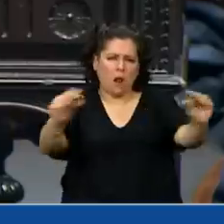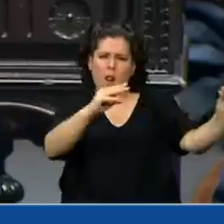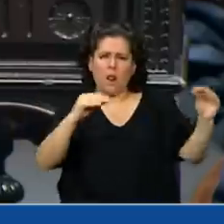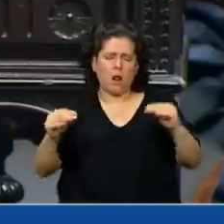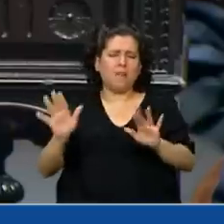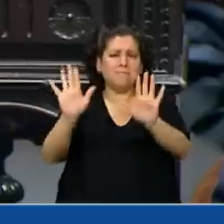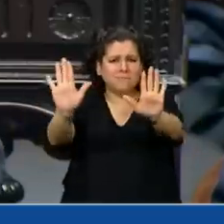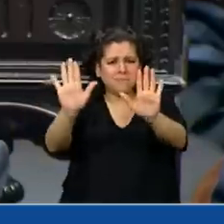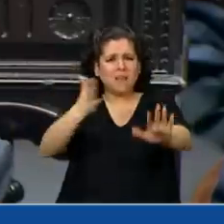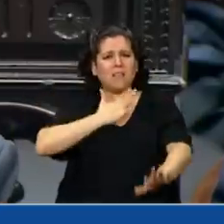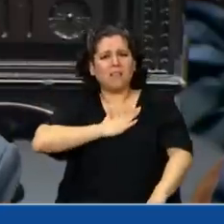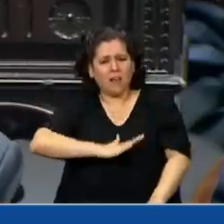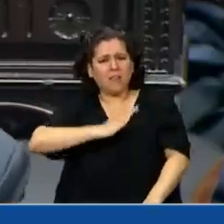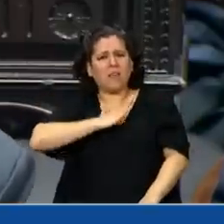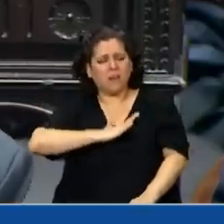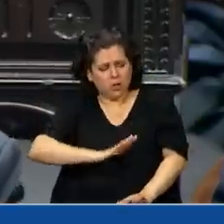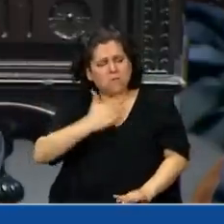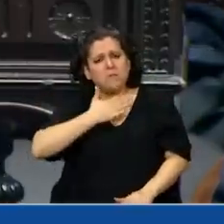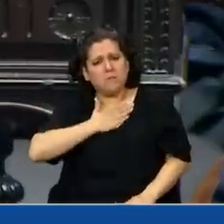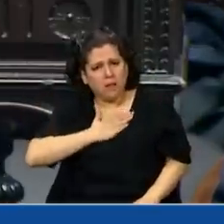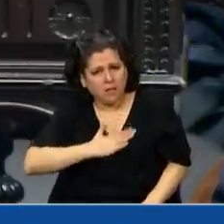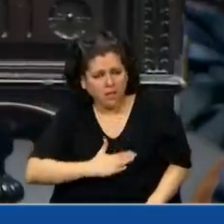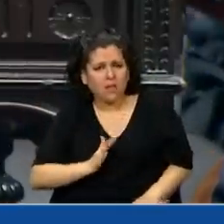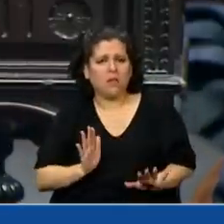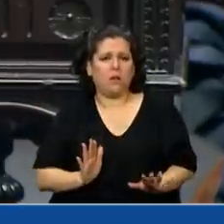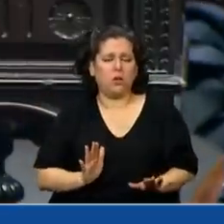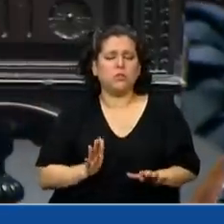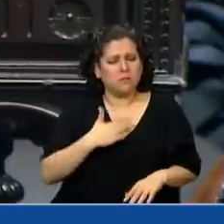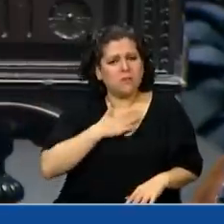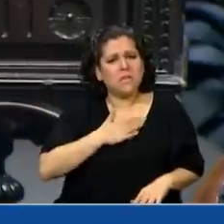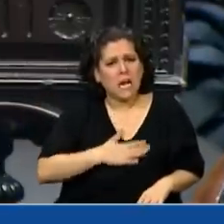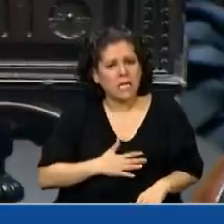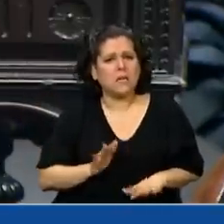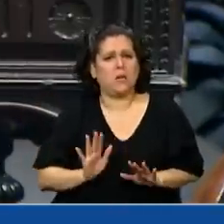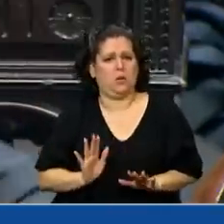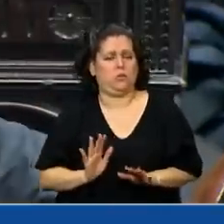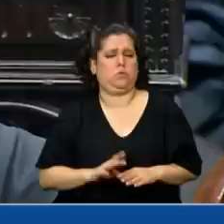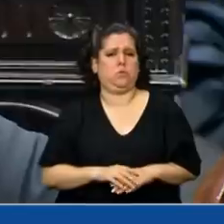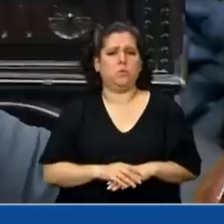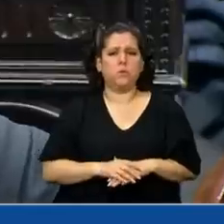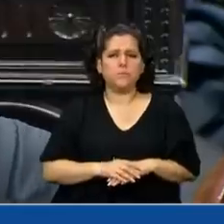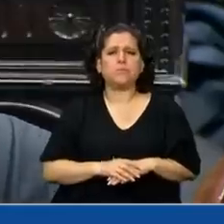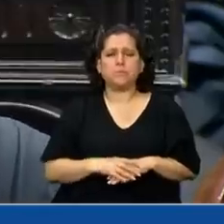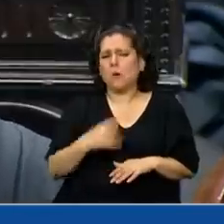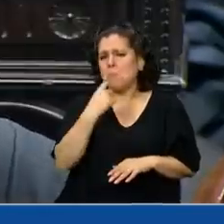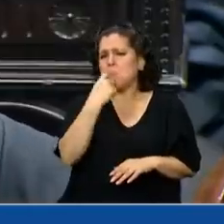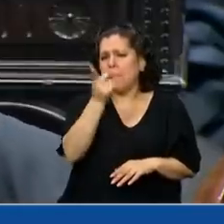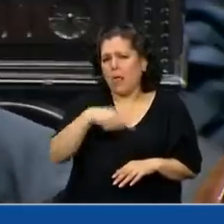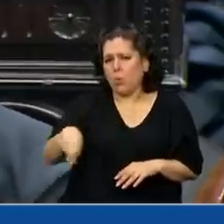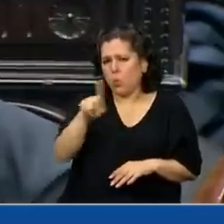tranquilo, tranquilo, tranquilo, tranquilo. Le pregunto